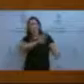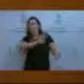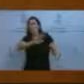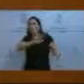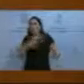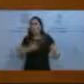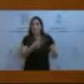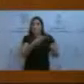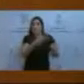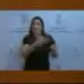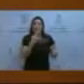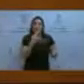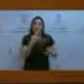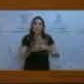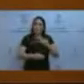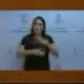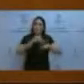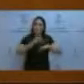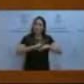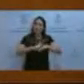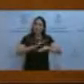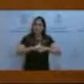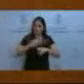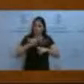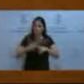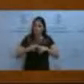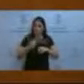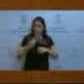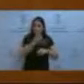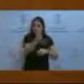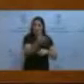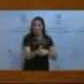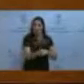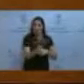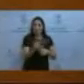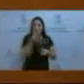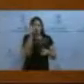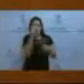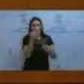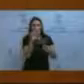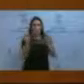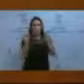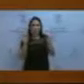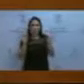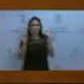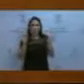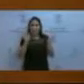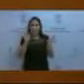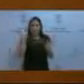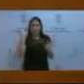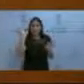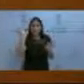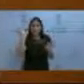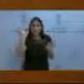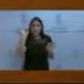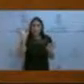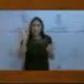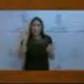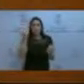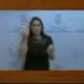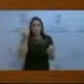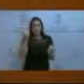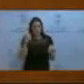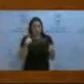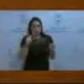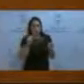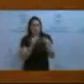la utilización de las matemáticas en la política. Dice que cuando un agente racional tiene que elegir entre varias opciones, no es adecuado, sino para ella imprescindible. Yo coincido con ella.